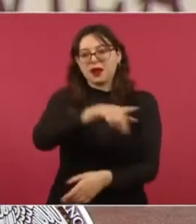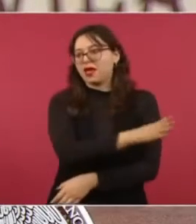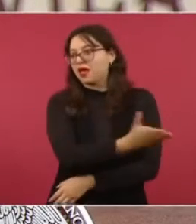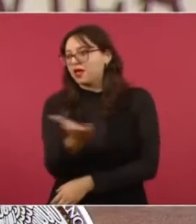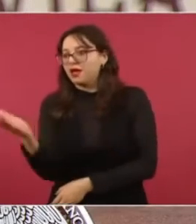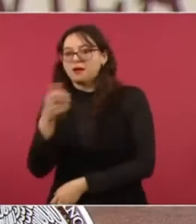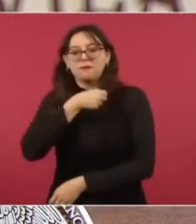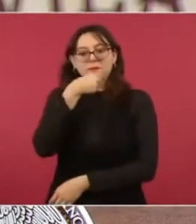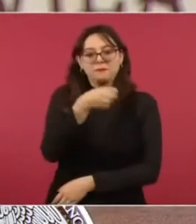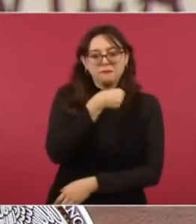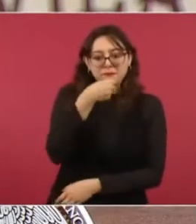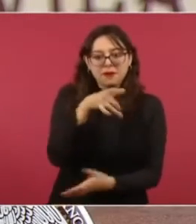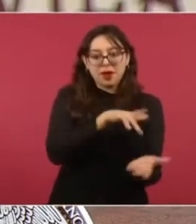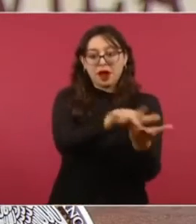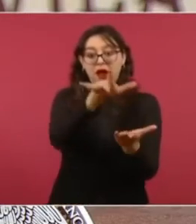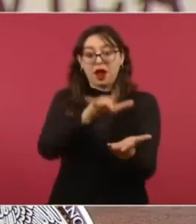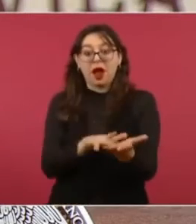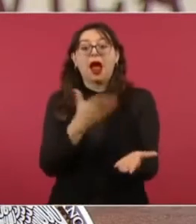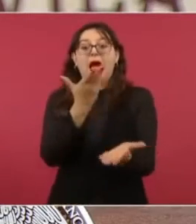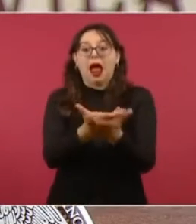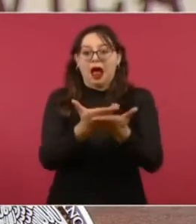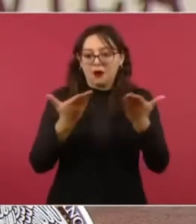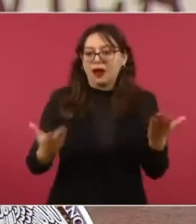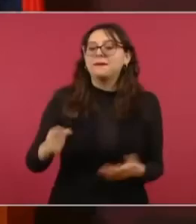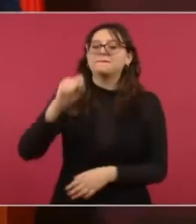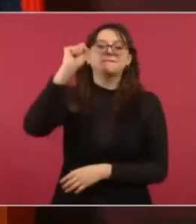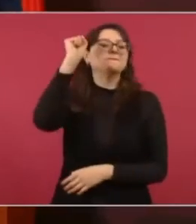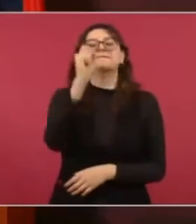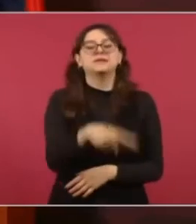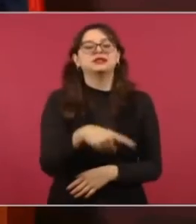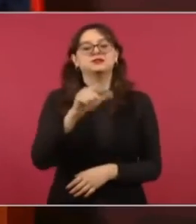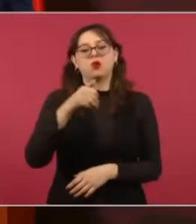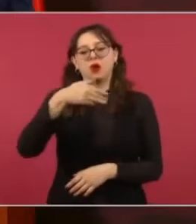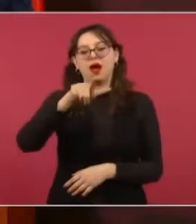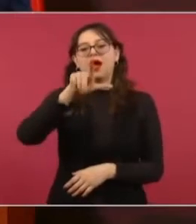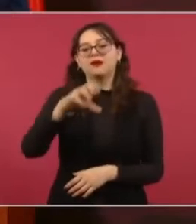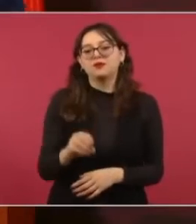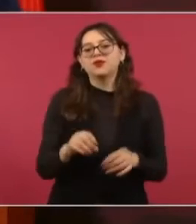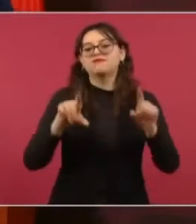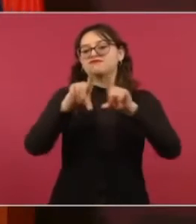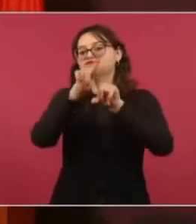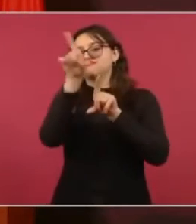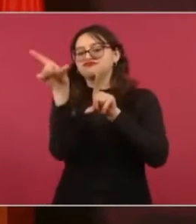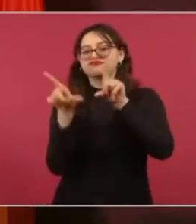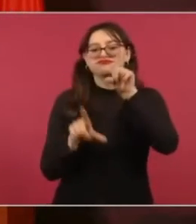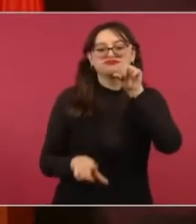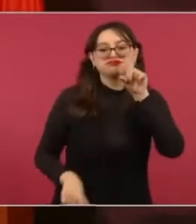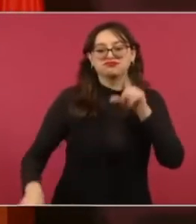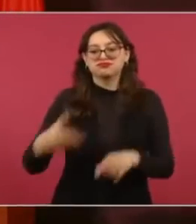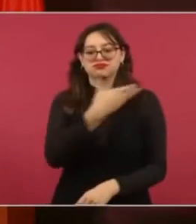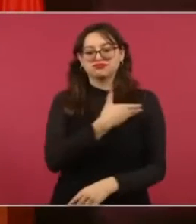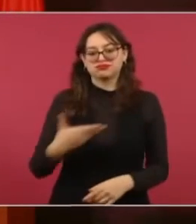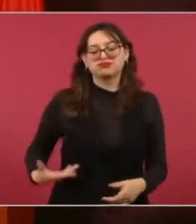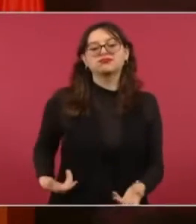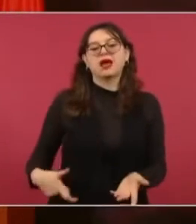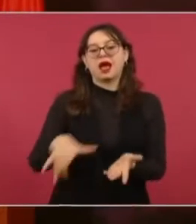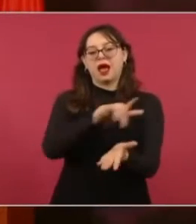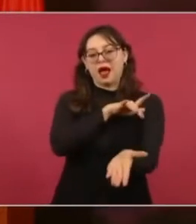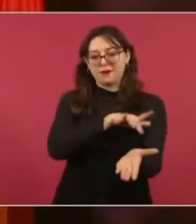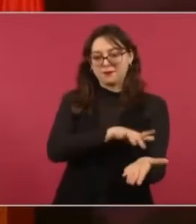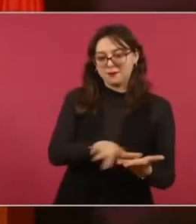rango constitucional el derecho a una pensión para todos las personas mayores de